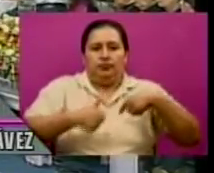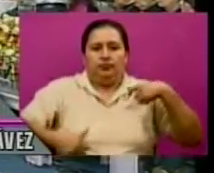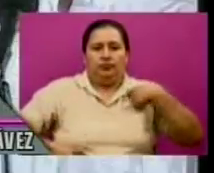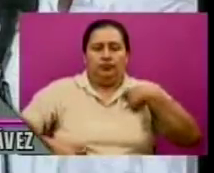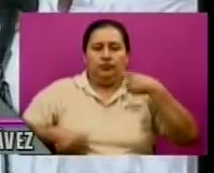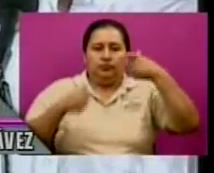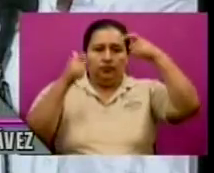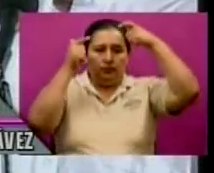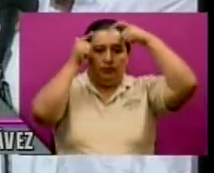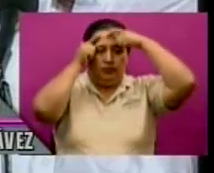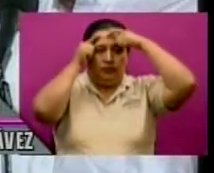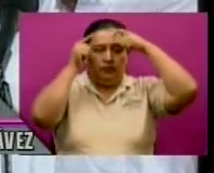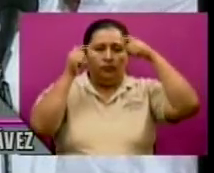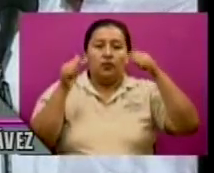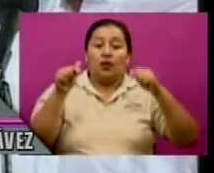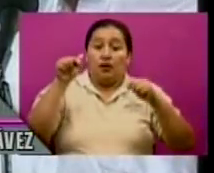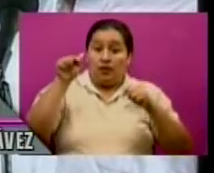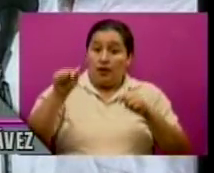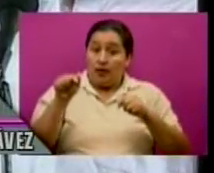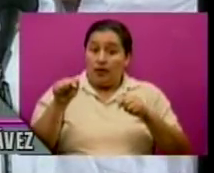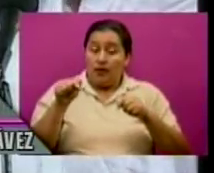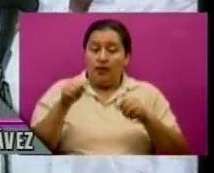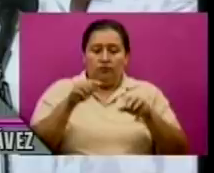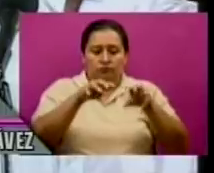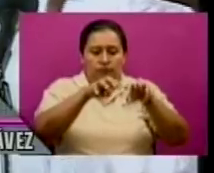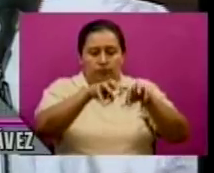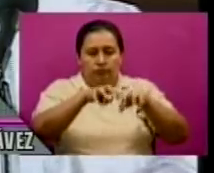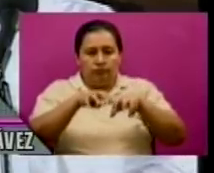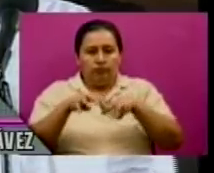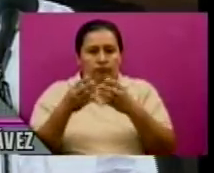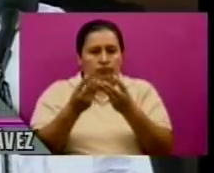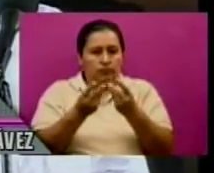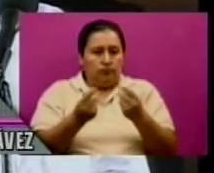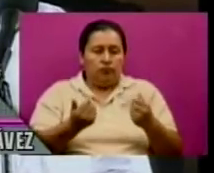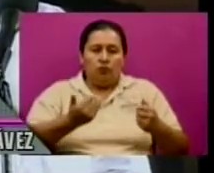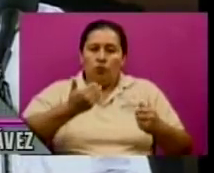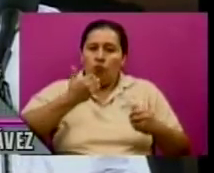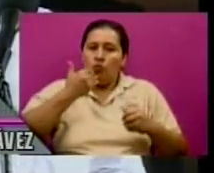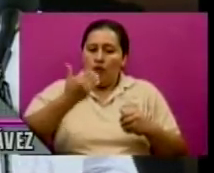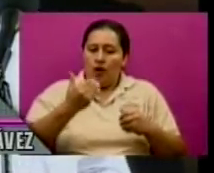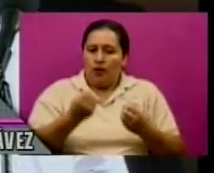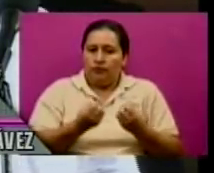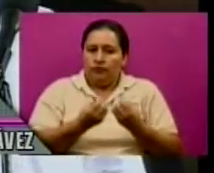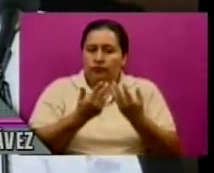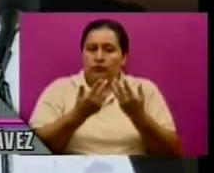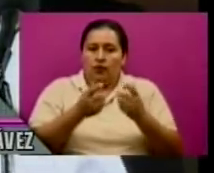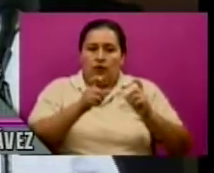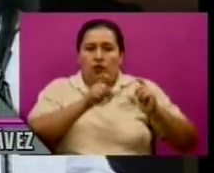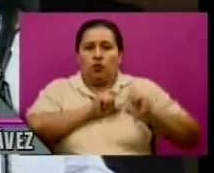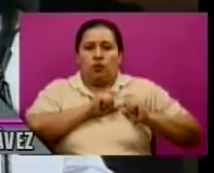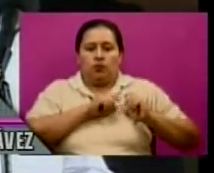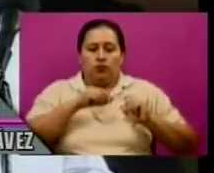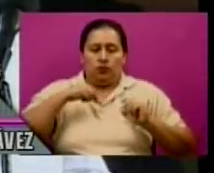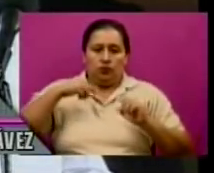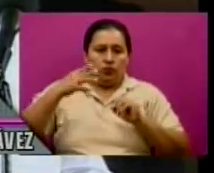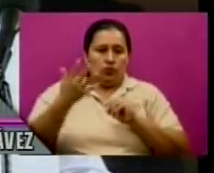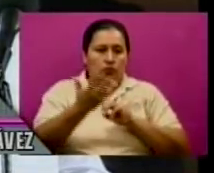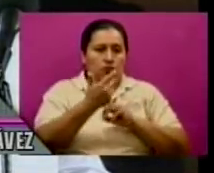Chávez Frías, y que aró en tierra fértil, en el corazón de nuestros